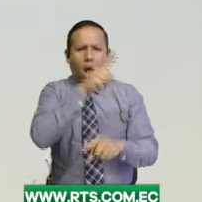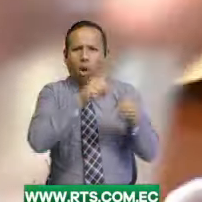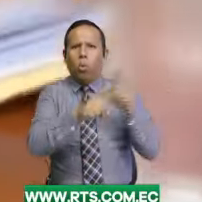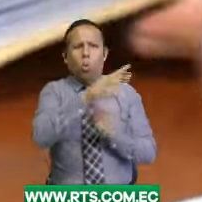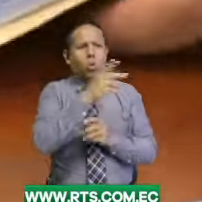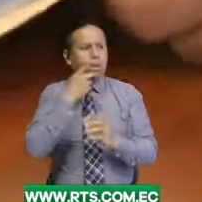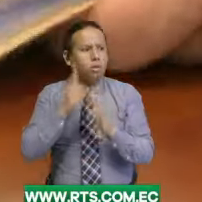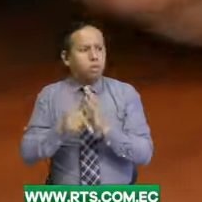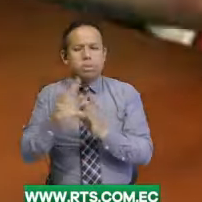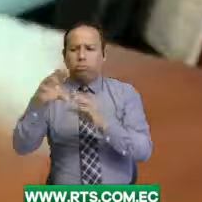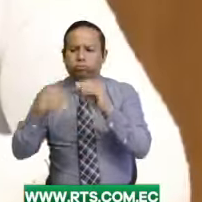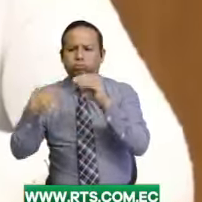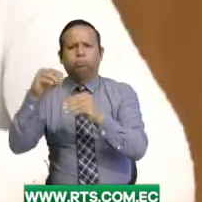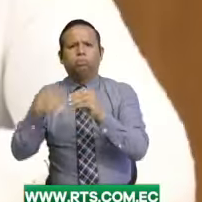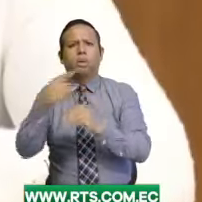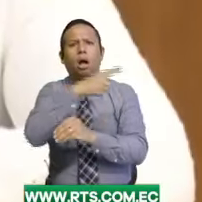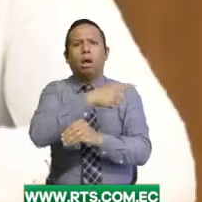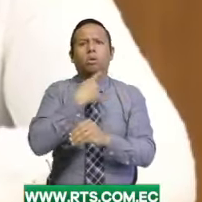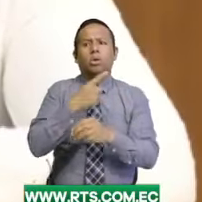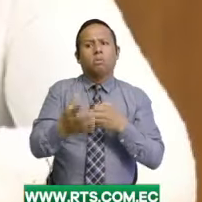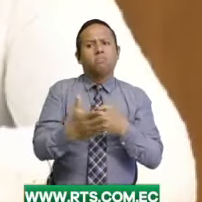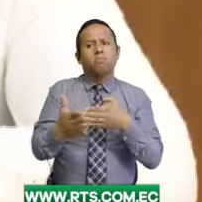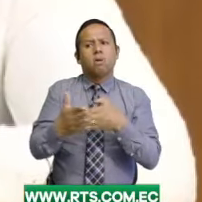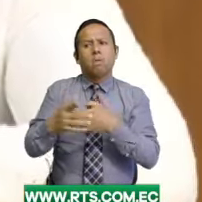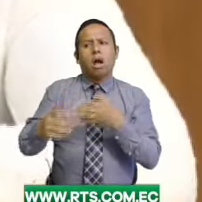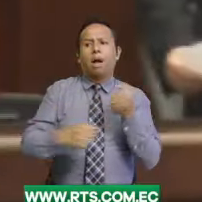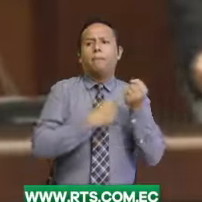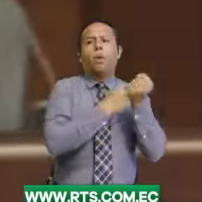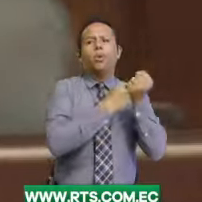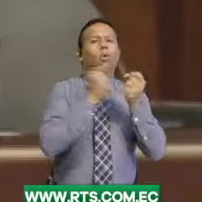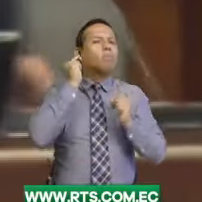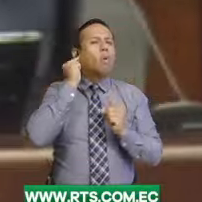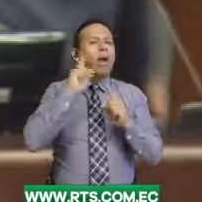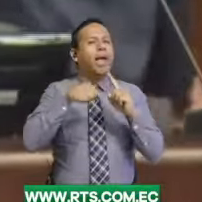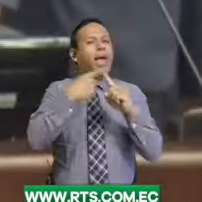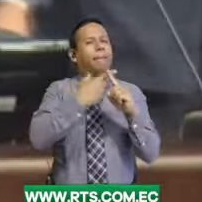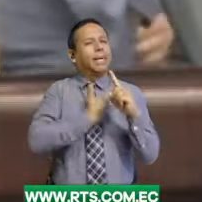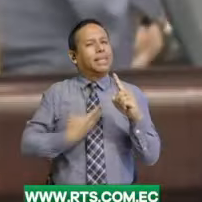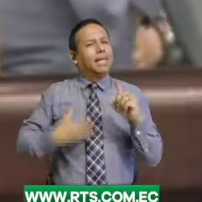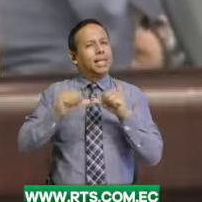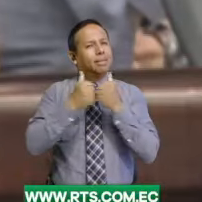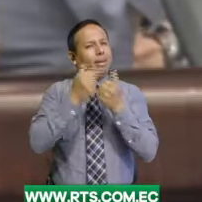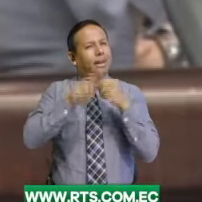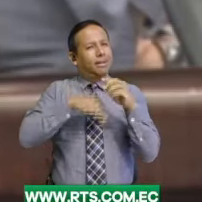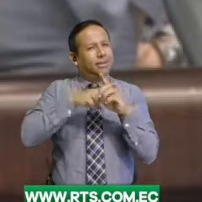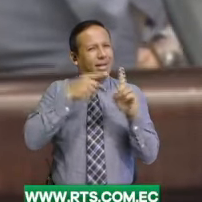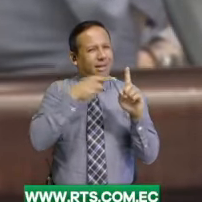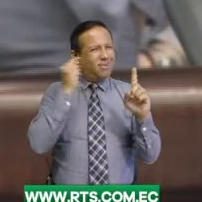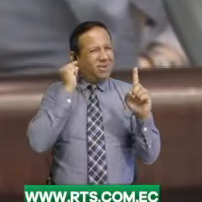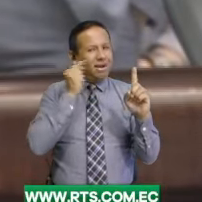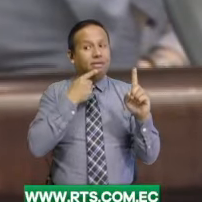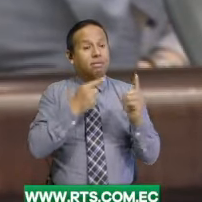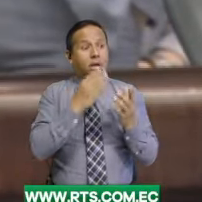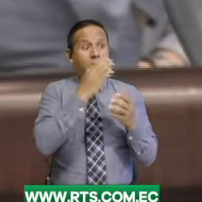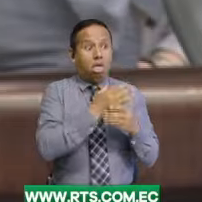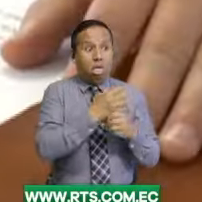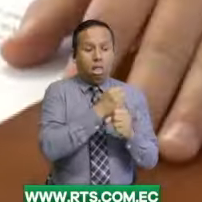donde se habría presionado al juez para que falle a favor de Guadalupe Llori, expresidenta de la Asamblea Nacional, para así evitar su